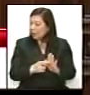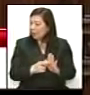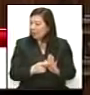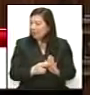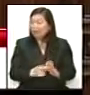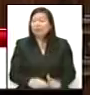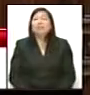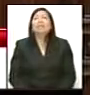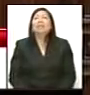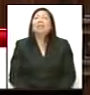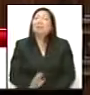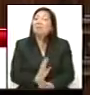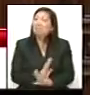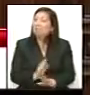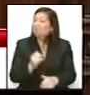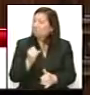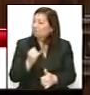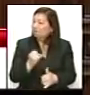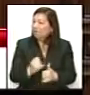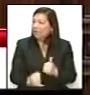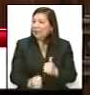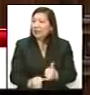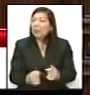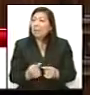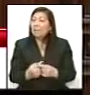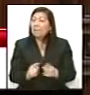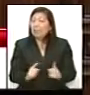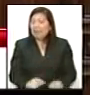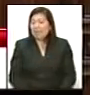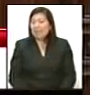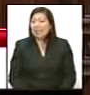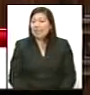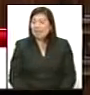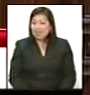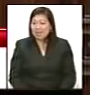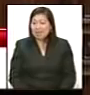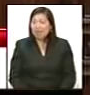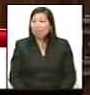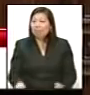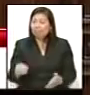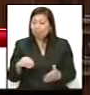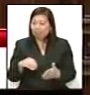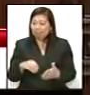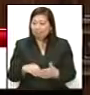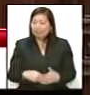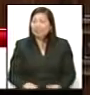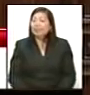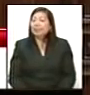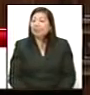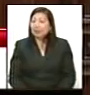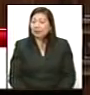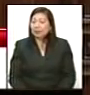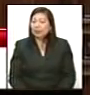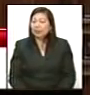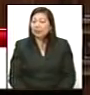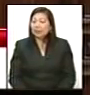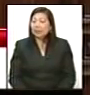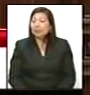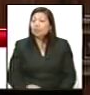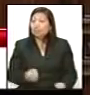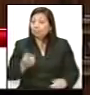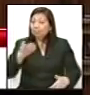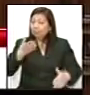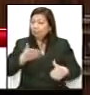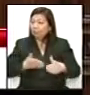ya caduco y liquidó esta concesión. Pero la concesión de la vía